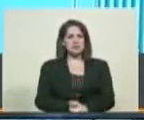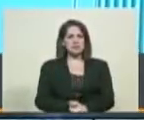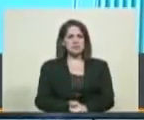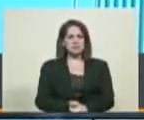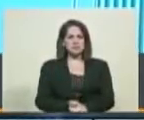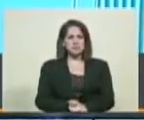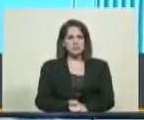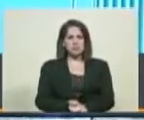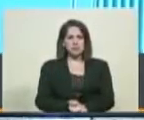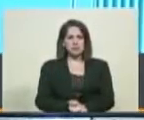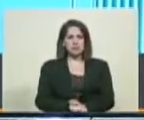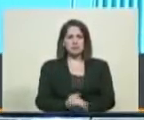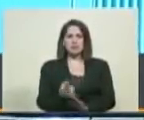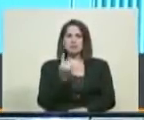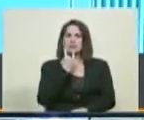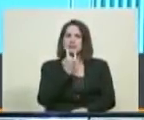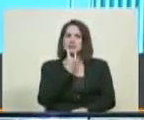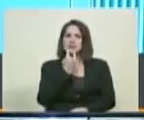sistema nacional, ¿vale?